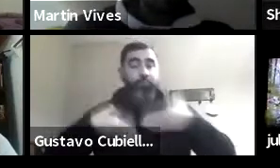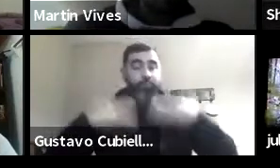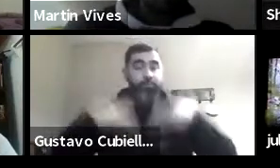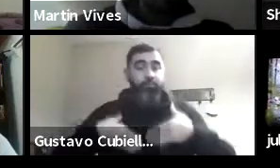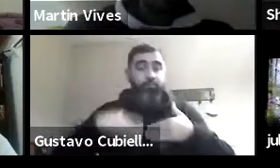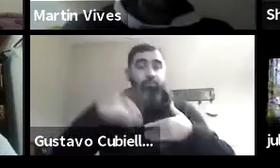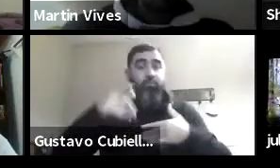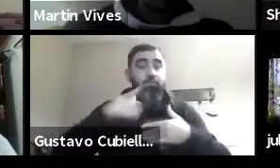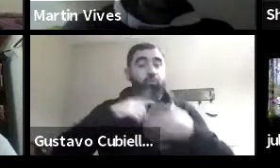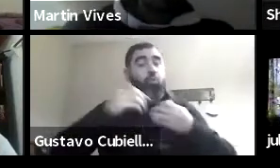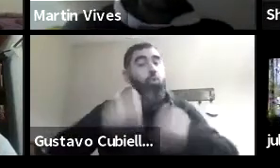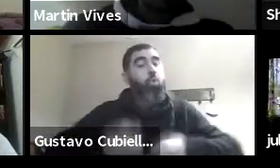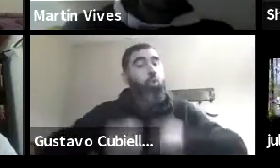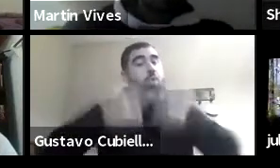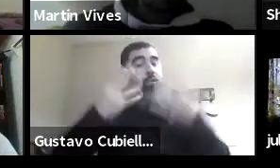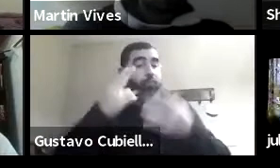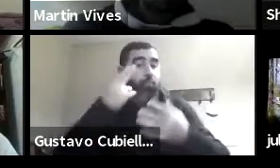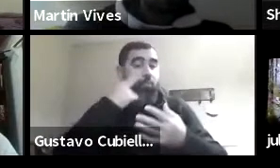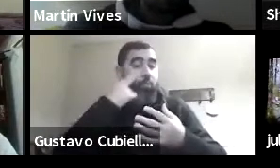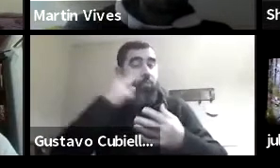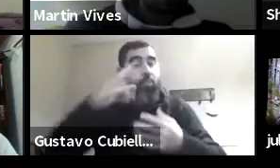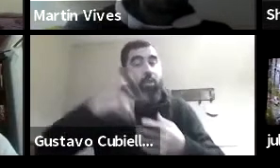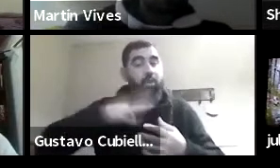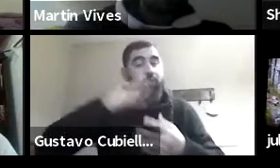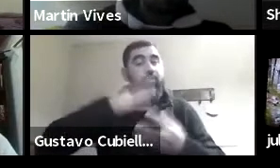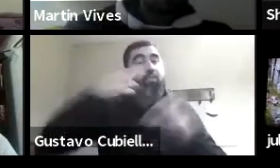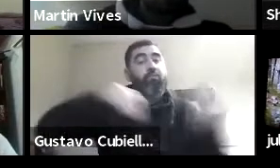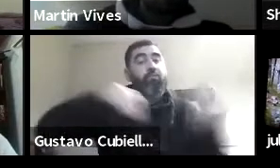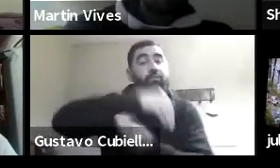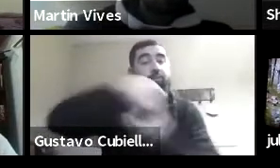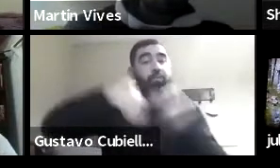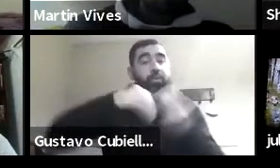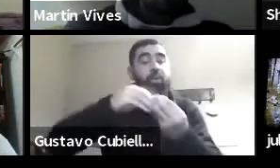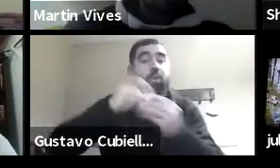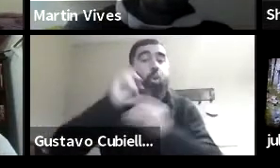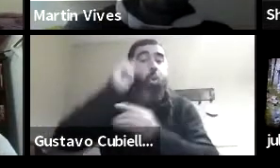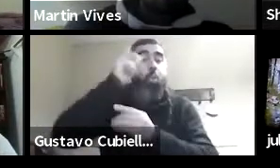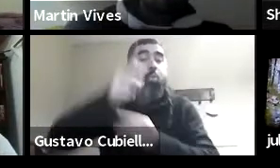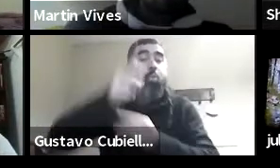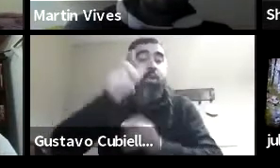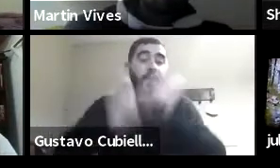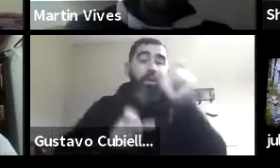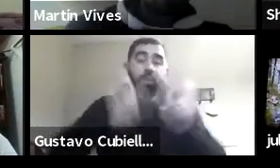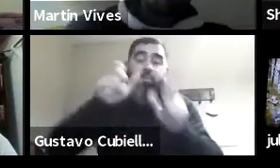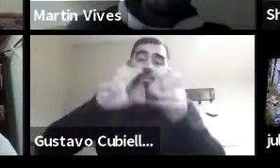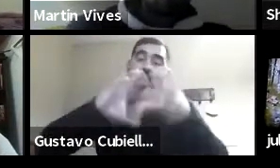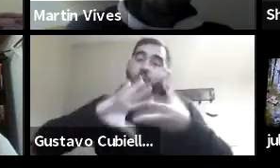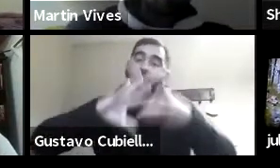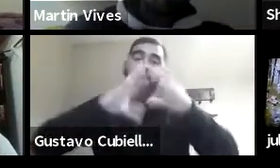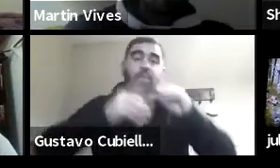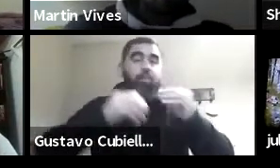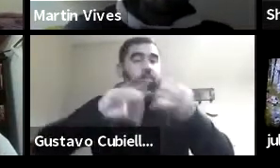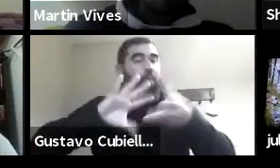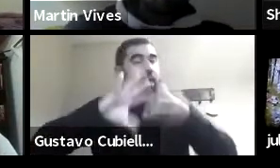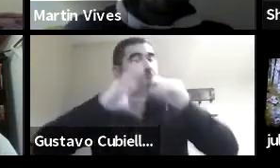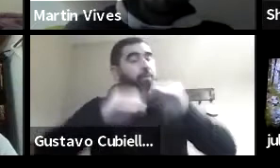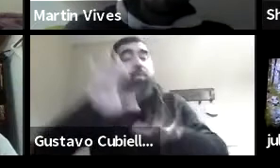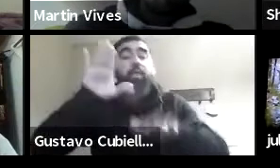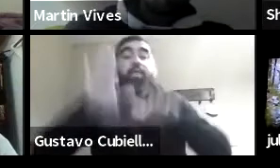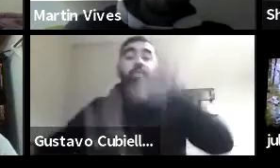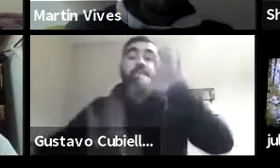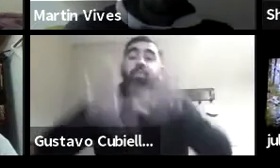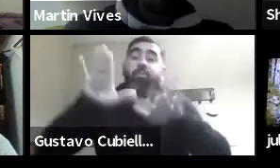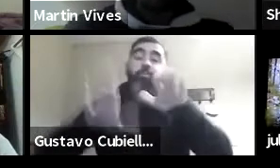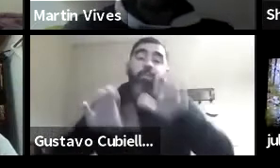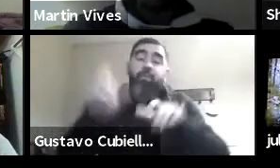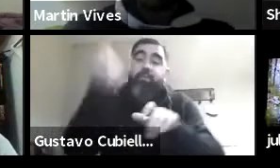una grave desestructuración de la vida familiar y obliga a sus miembros a una constante readaptación, según planean Rodríguez,